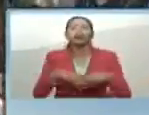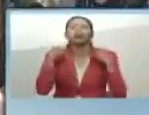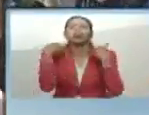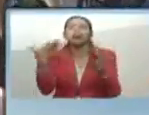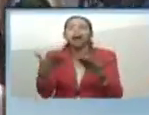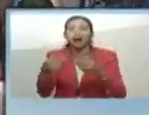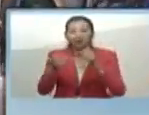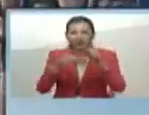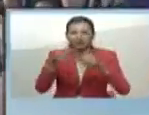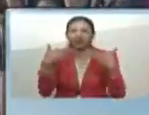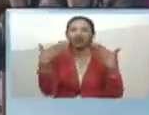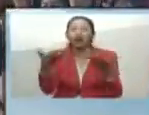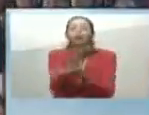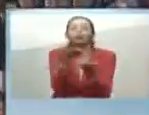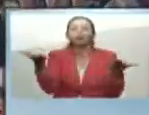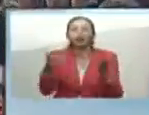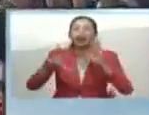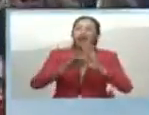argeni